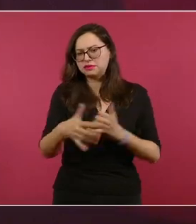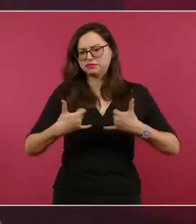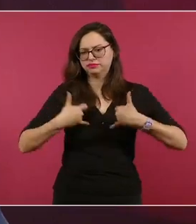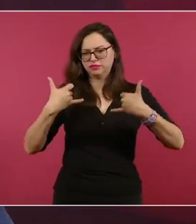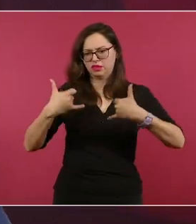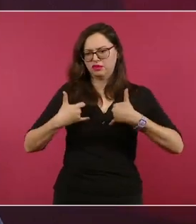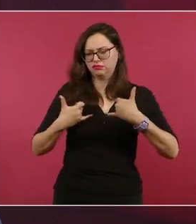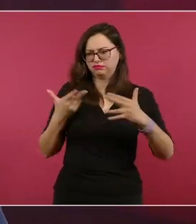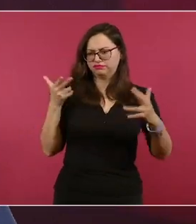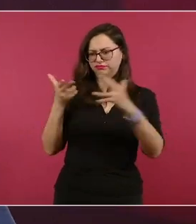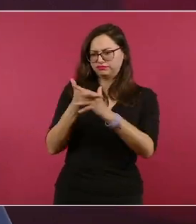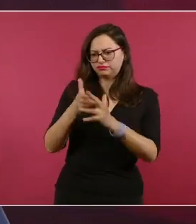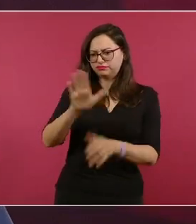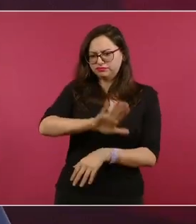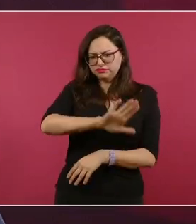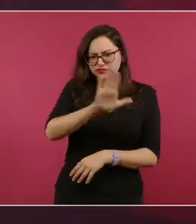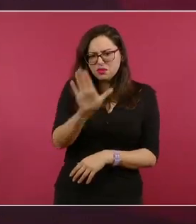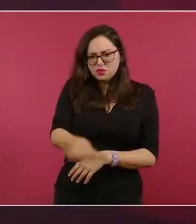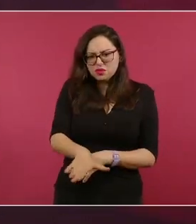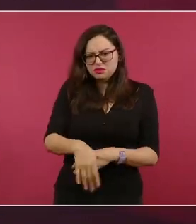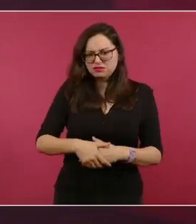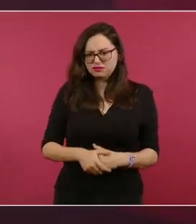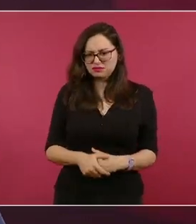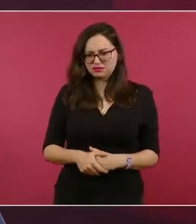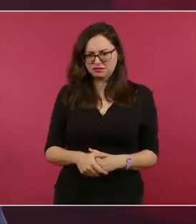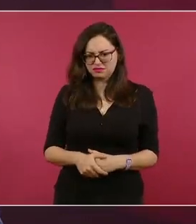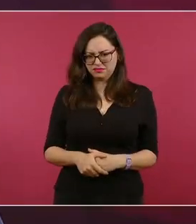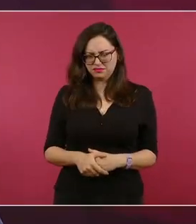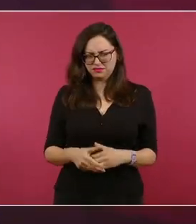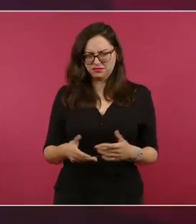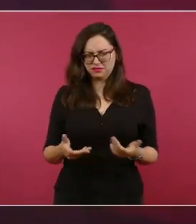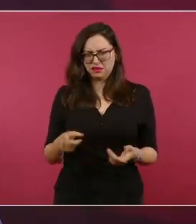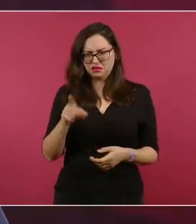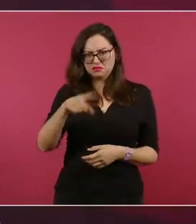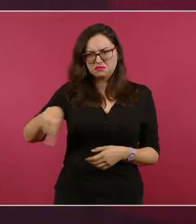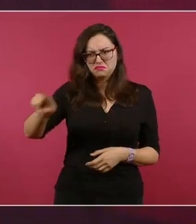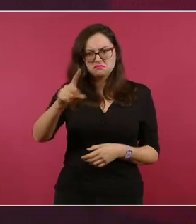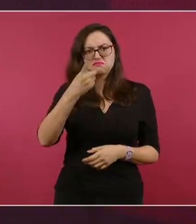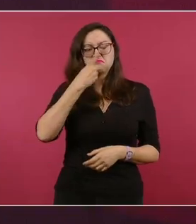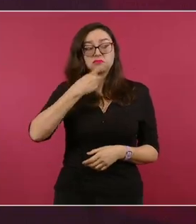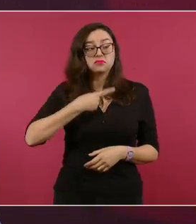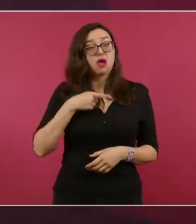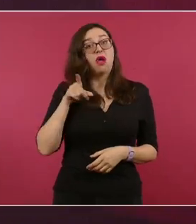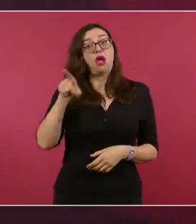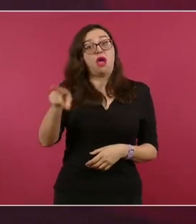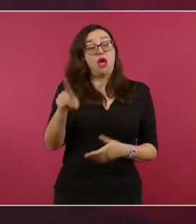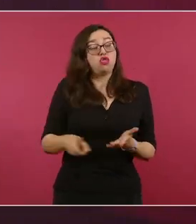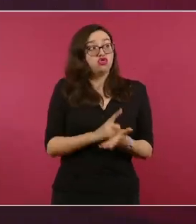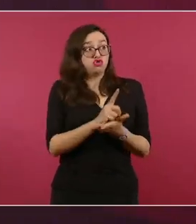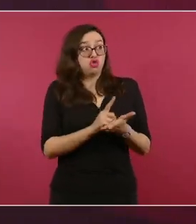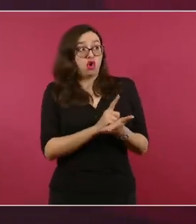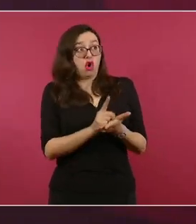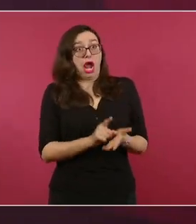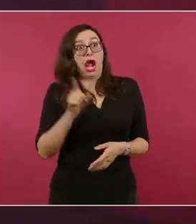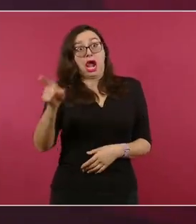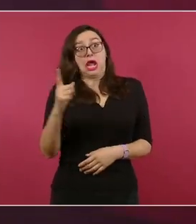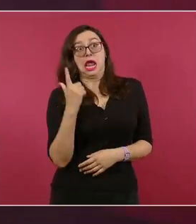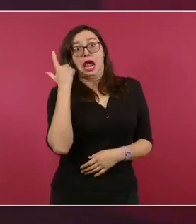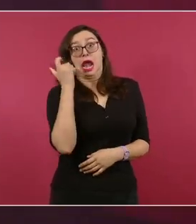y le sembraron un arma y le sembraron droga. E hicimos la investigación y no fue así. Un policía lo